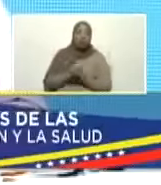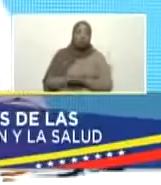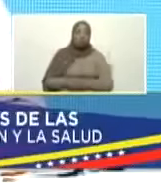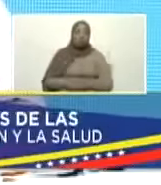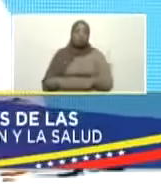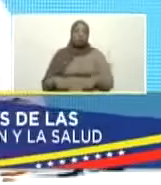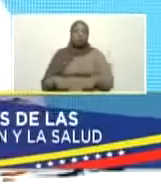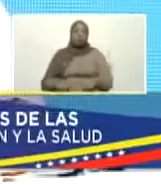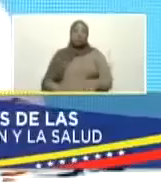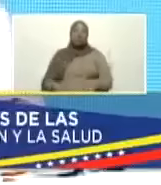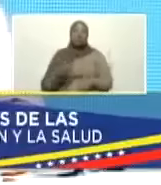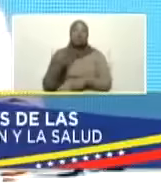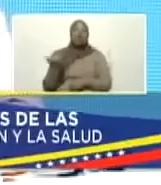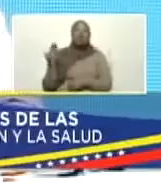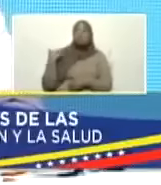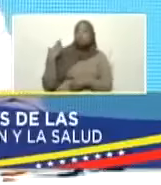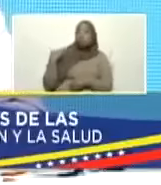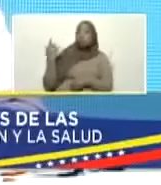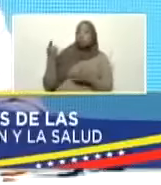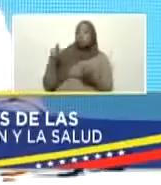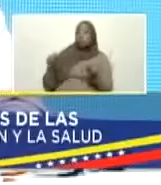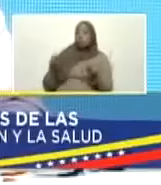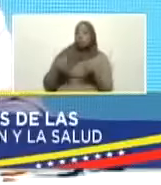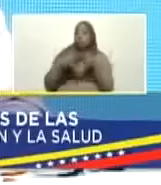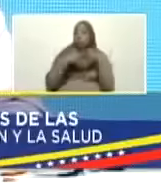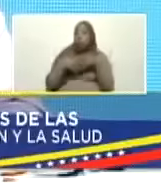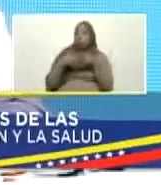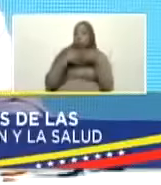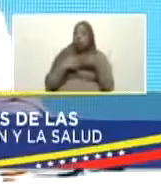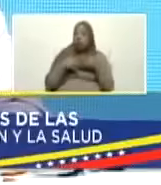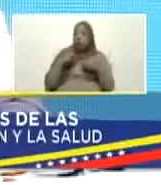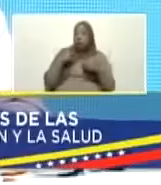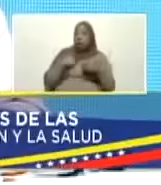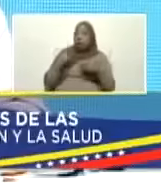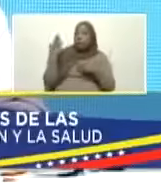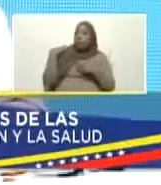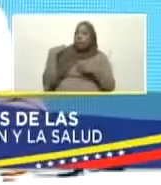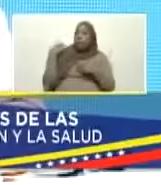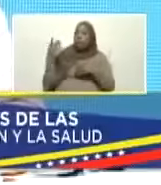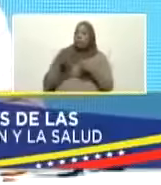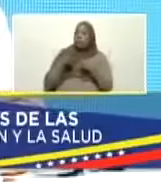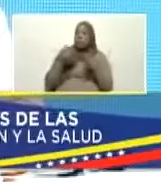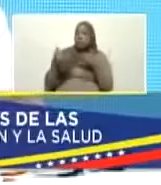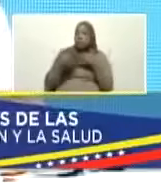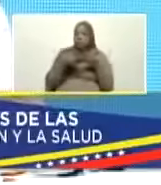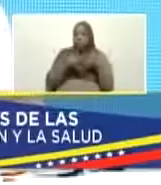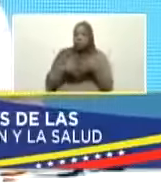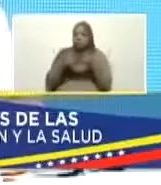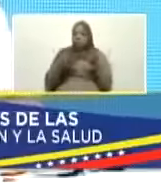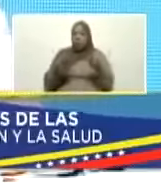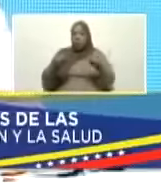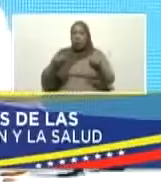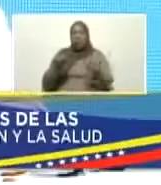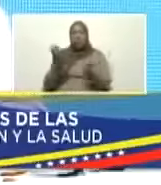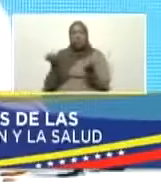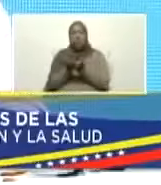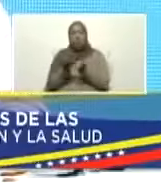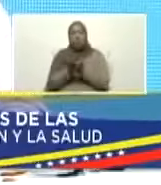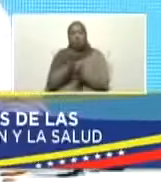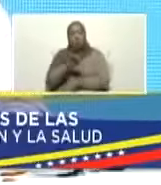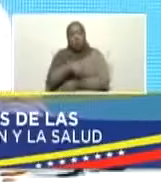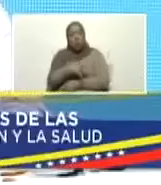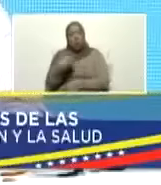Pedir sanciones. ¿Ah? ¿Dónde estaban esos patarucos cuando hubo que recuperar cada escuela, cada liceo, cada